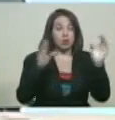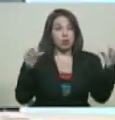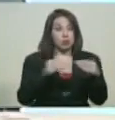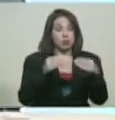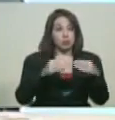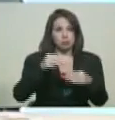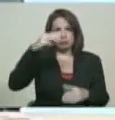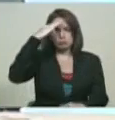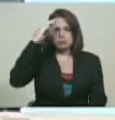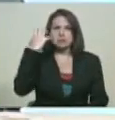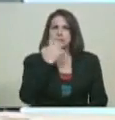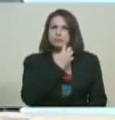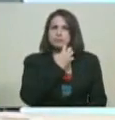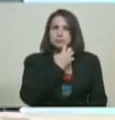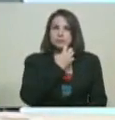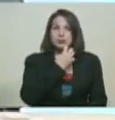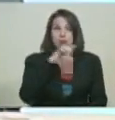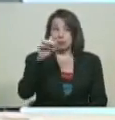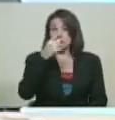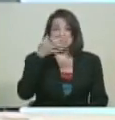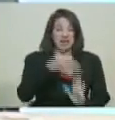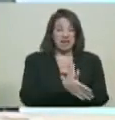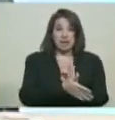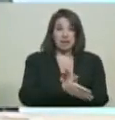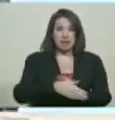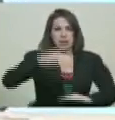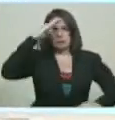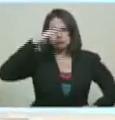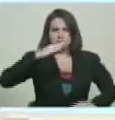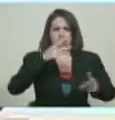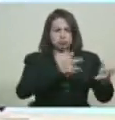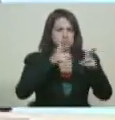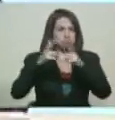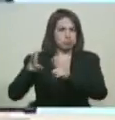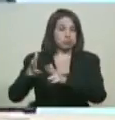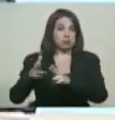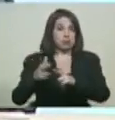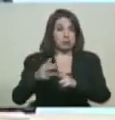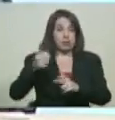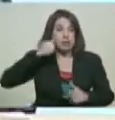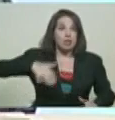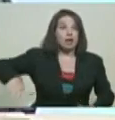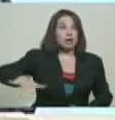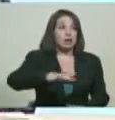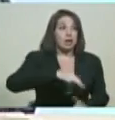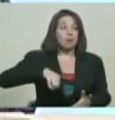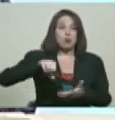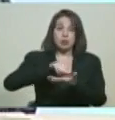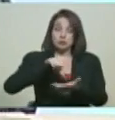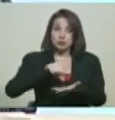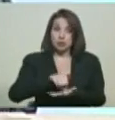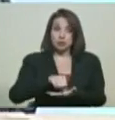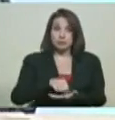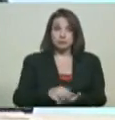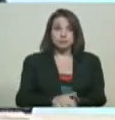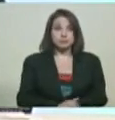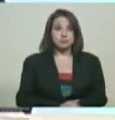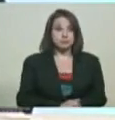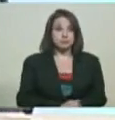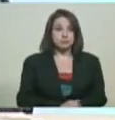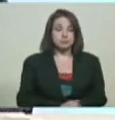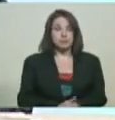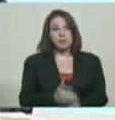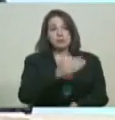principal fue la lucha guerrillera en la lucha armada del campo la ciudad tuvieron que tener las